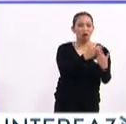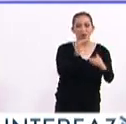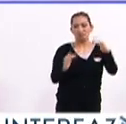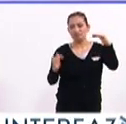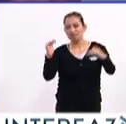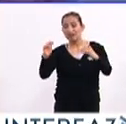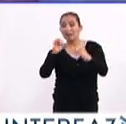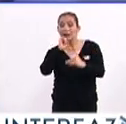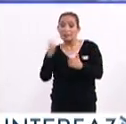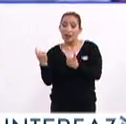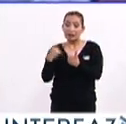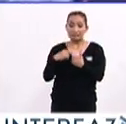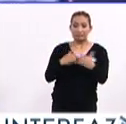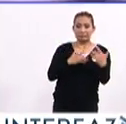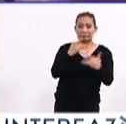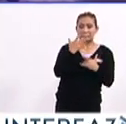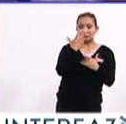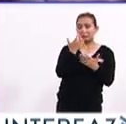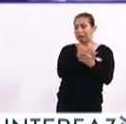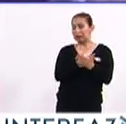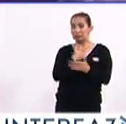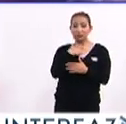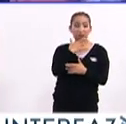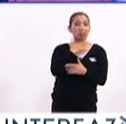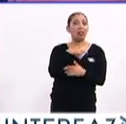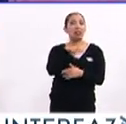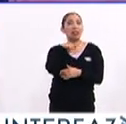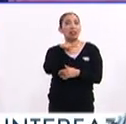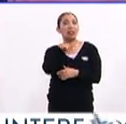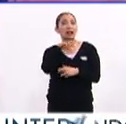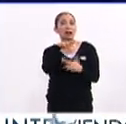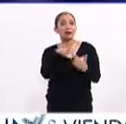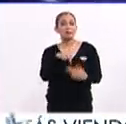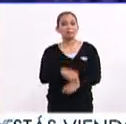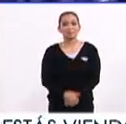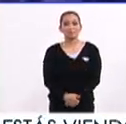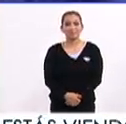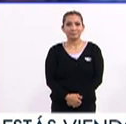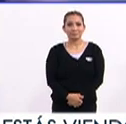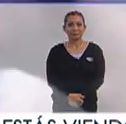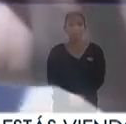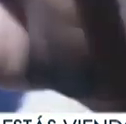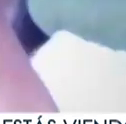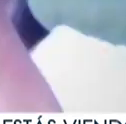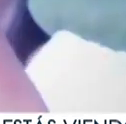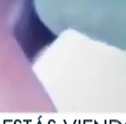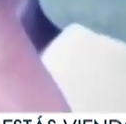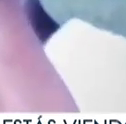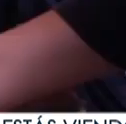las que se suma la incertidumbre económica y financiera de la región.